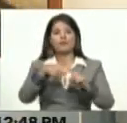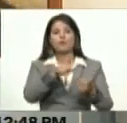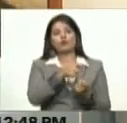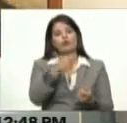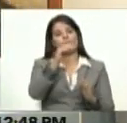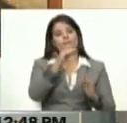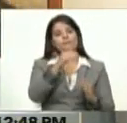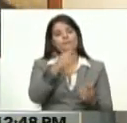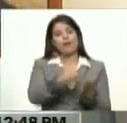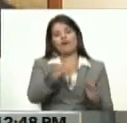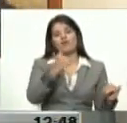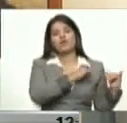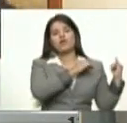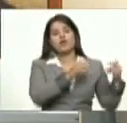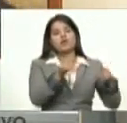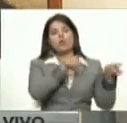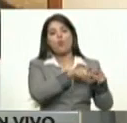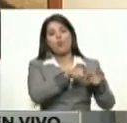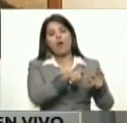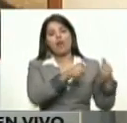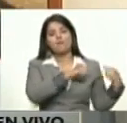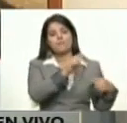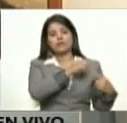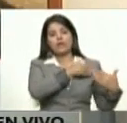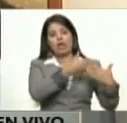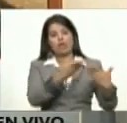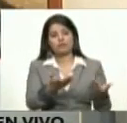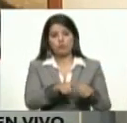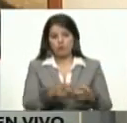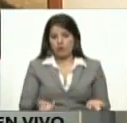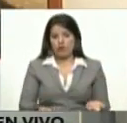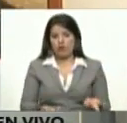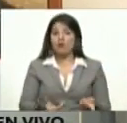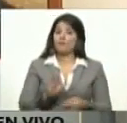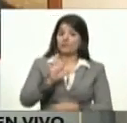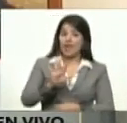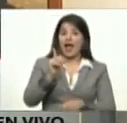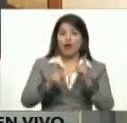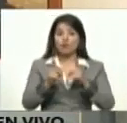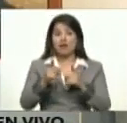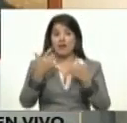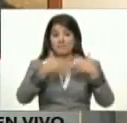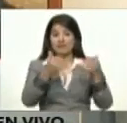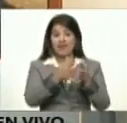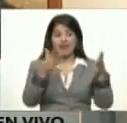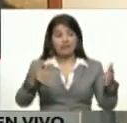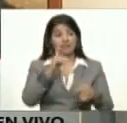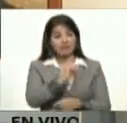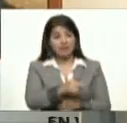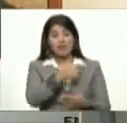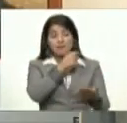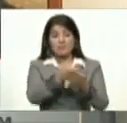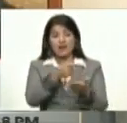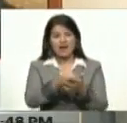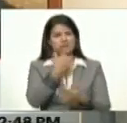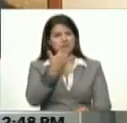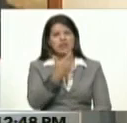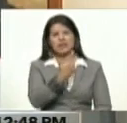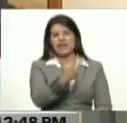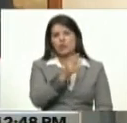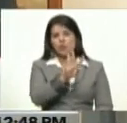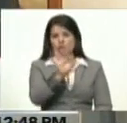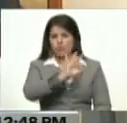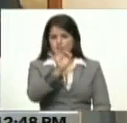hechos en Venezuela, donde las empresas más importantes del país, que deberían pagar una tasa del